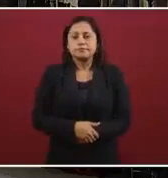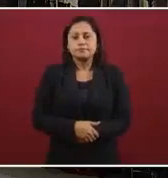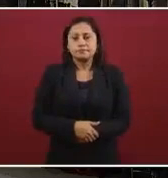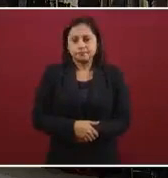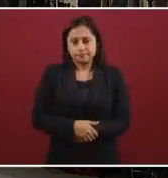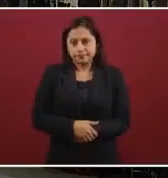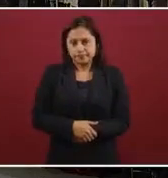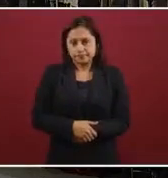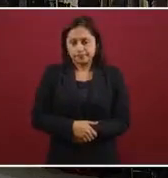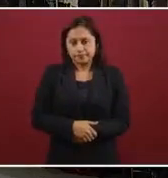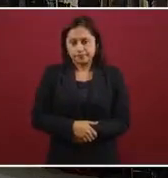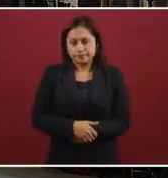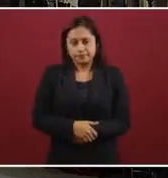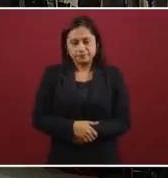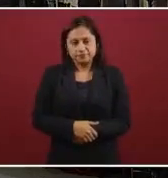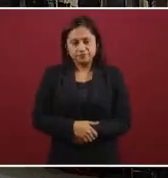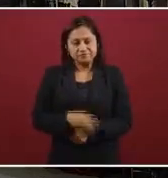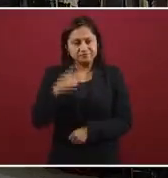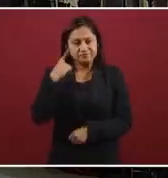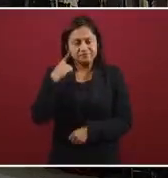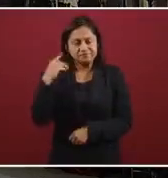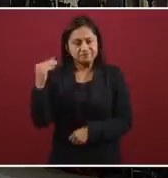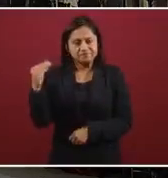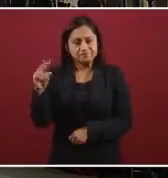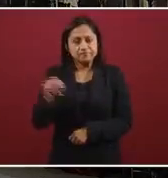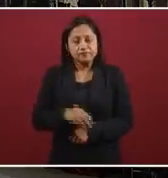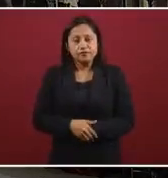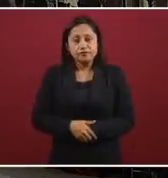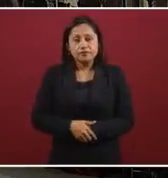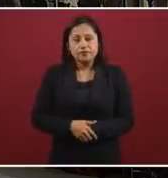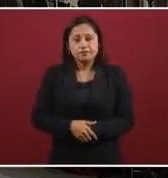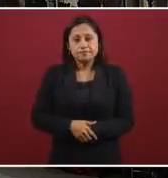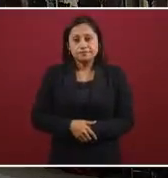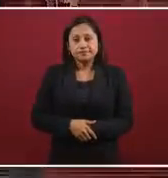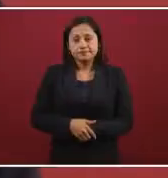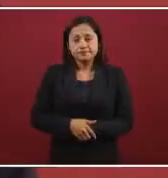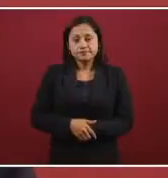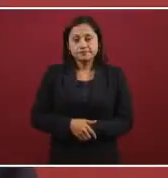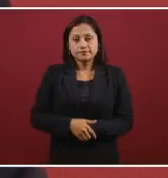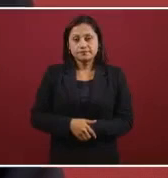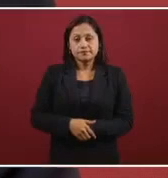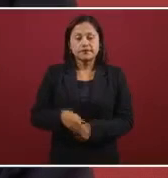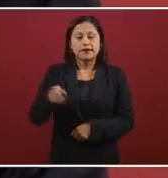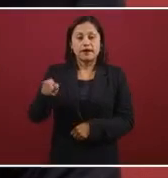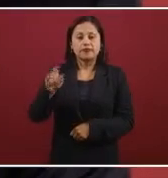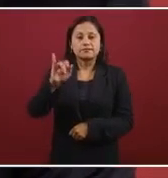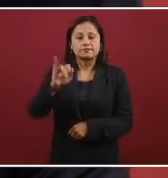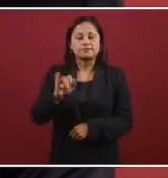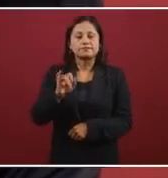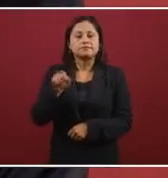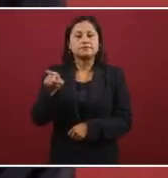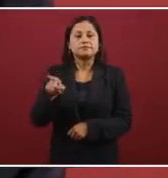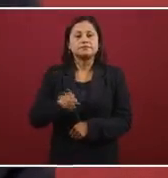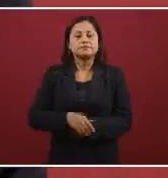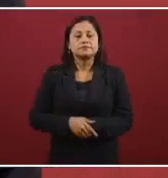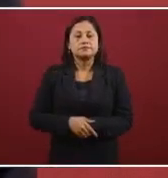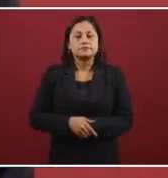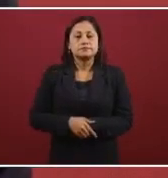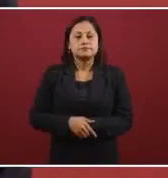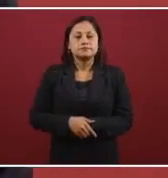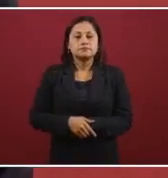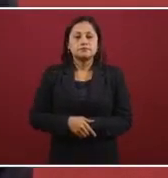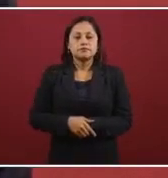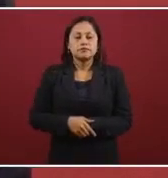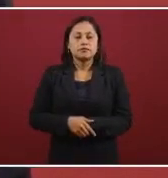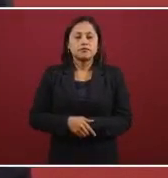Que no llega a lo que usted planteó del indulto. Ah, sí, se está dando un primer